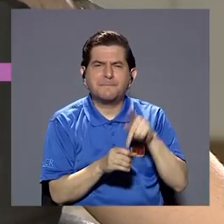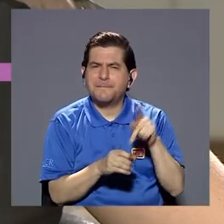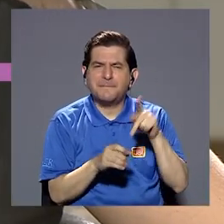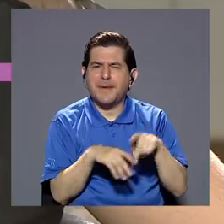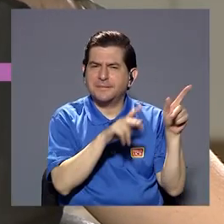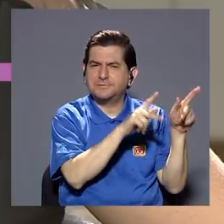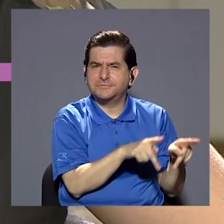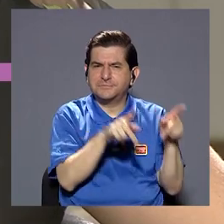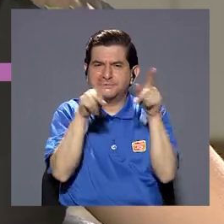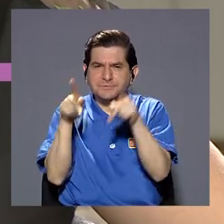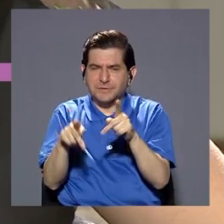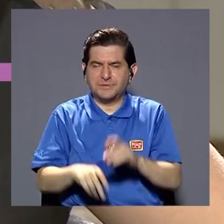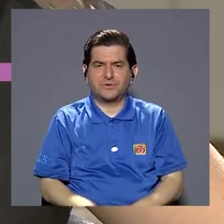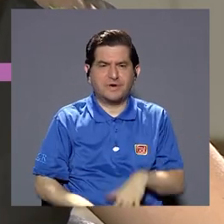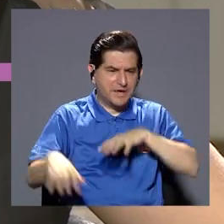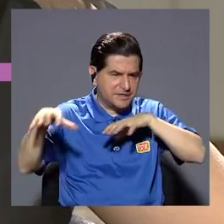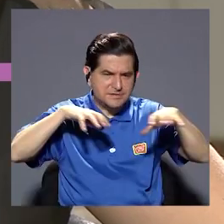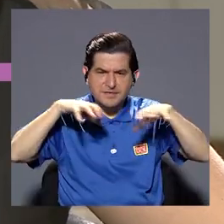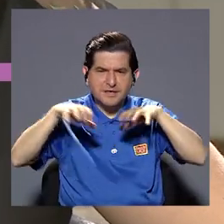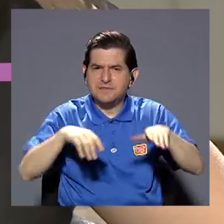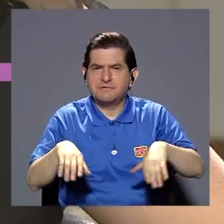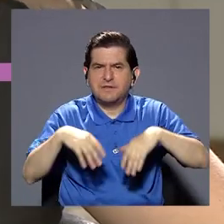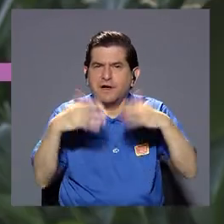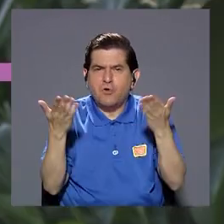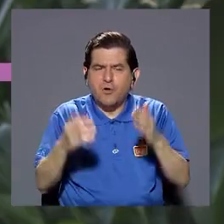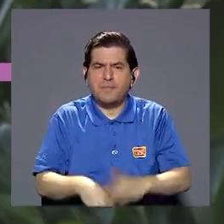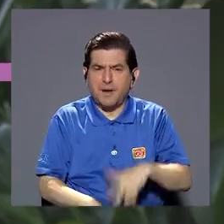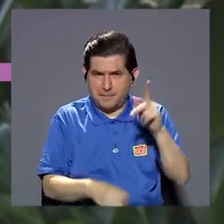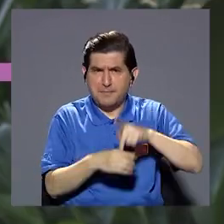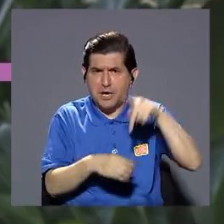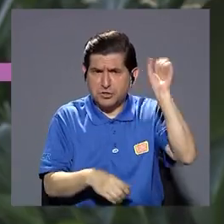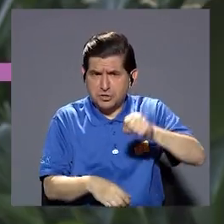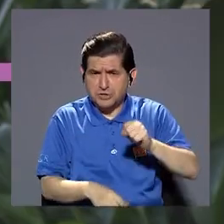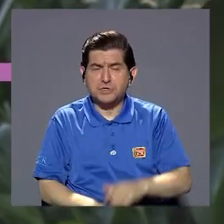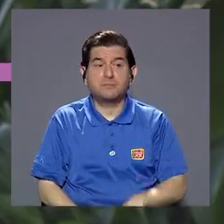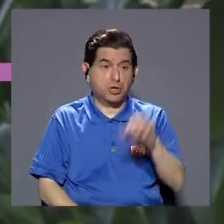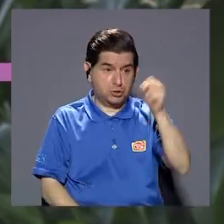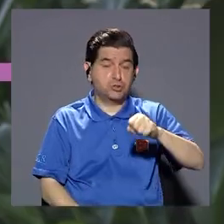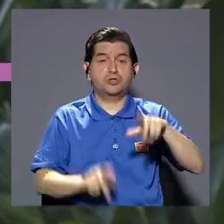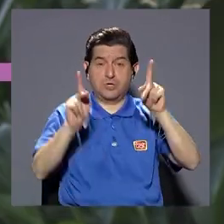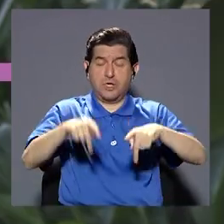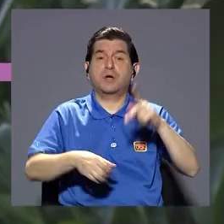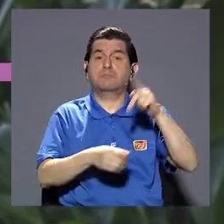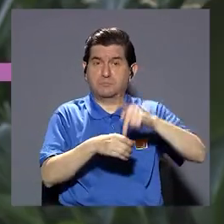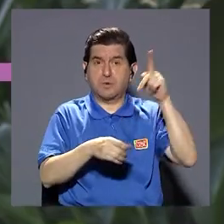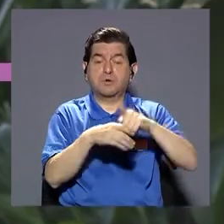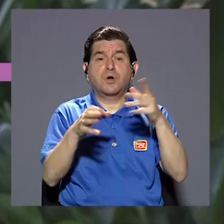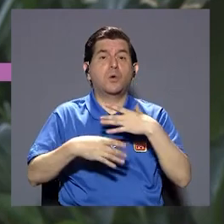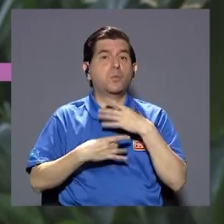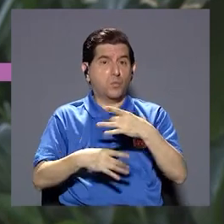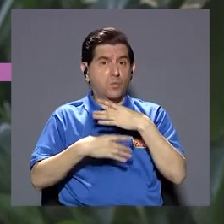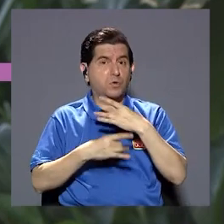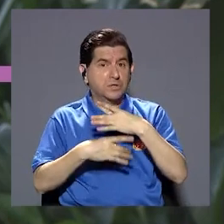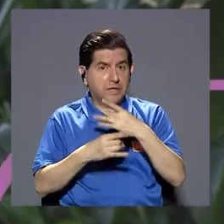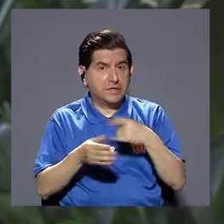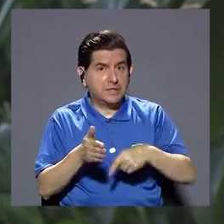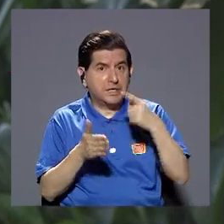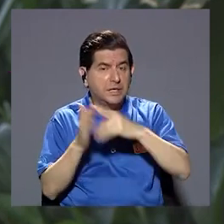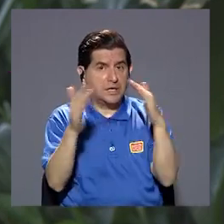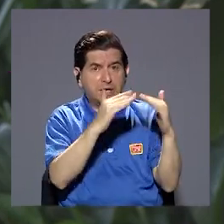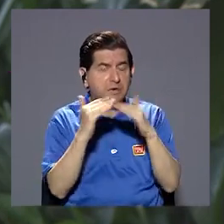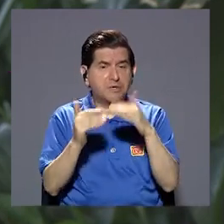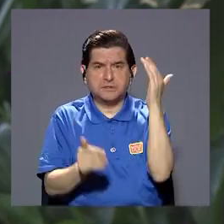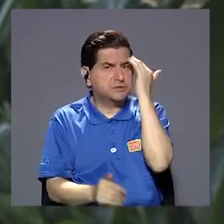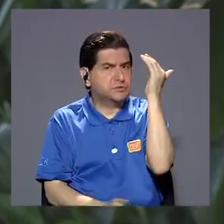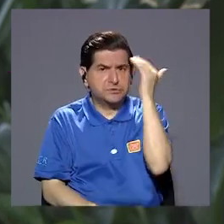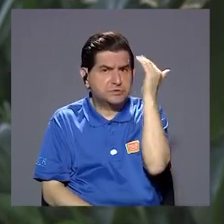participación de las personas en estas actividades llegan, participan, se apuntan las personas participan verdad, es muy interesante porque a veces